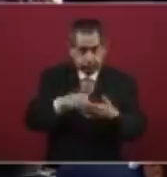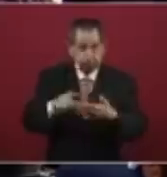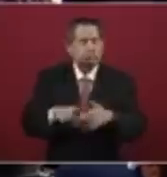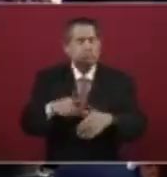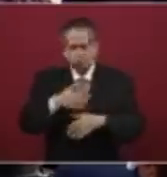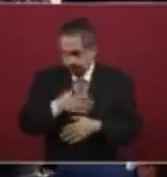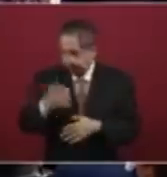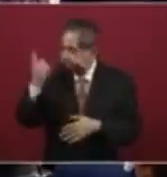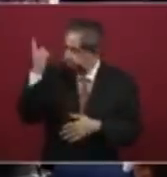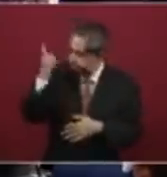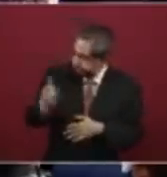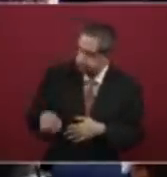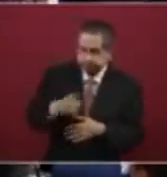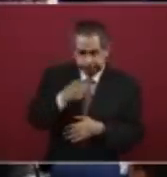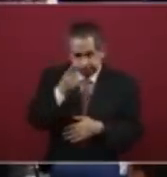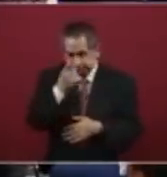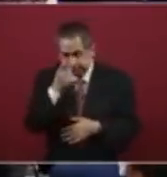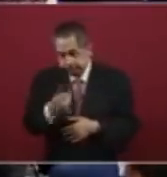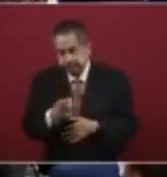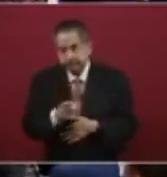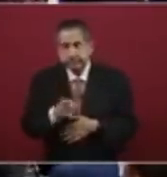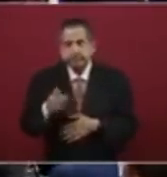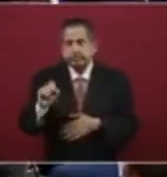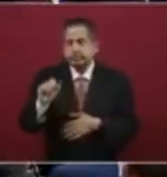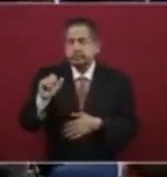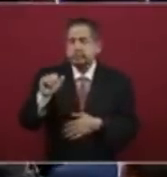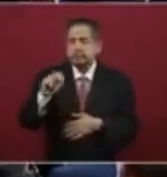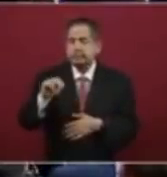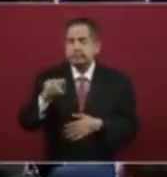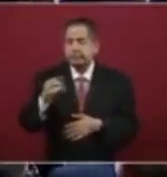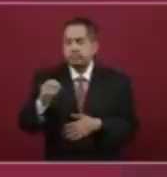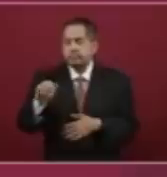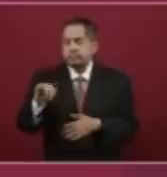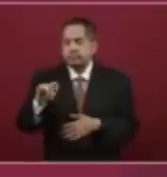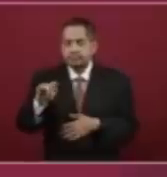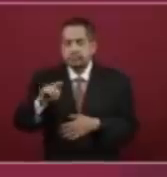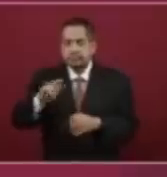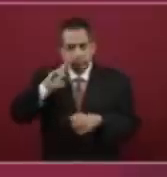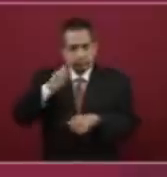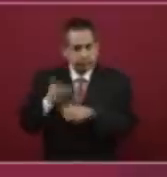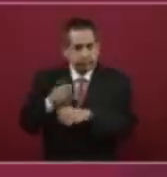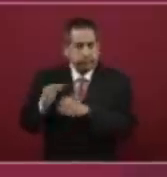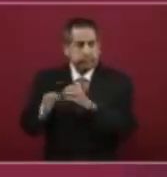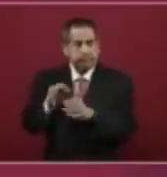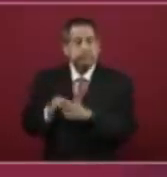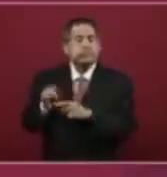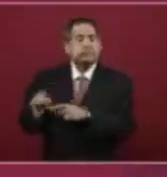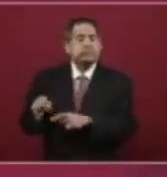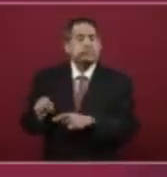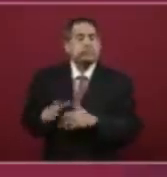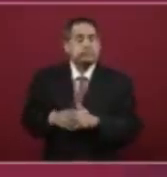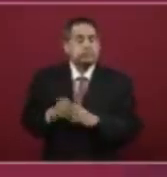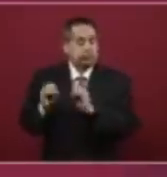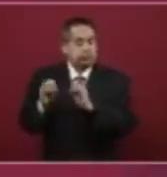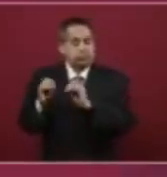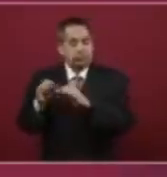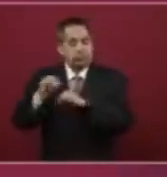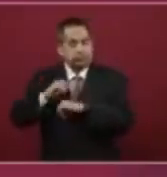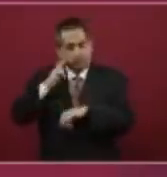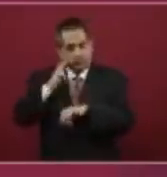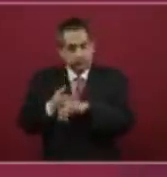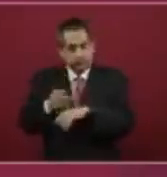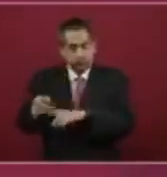que tiene Santiago Nieto, que es el responsable de la Oficina